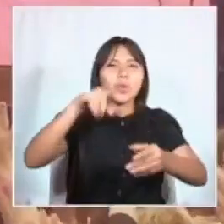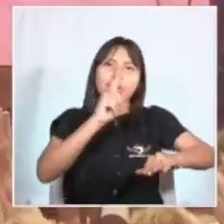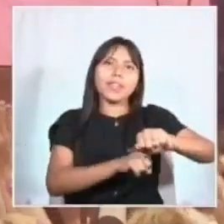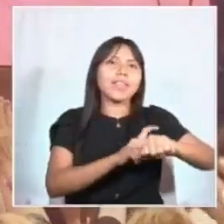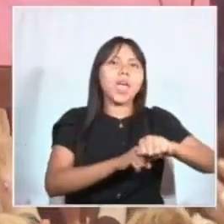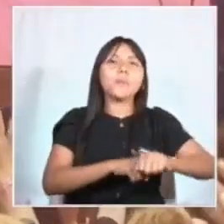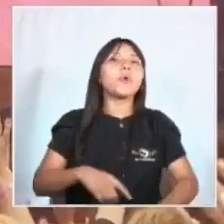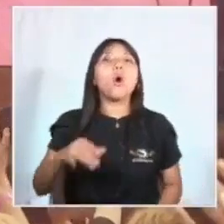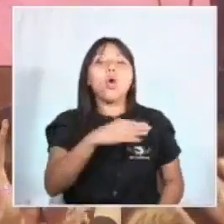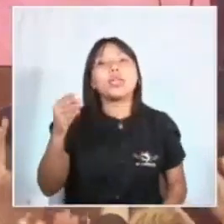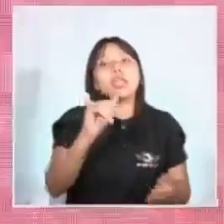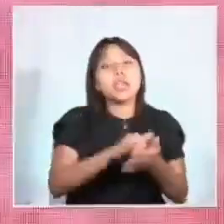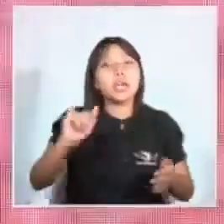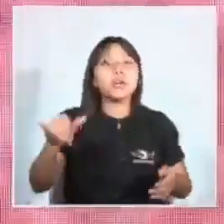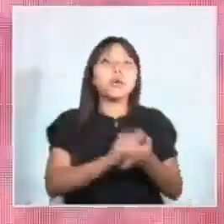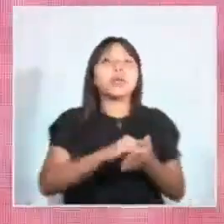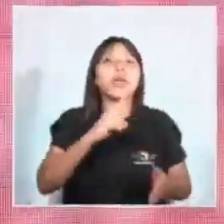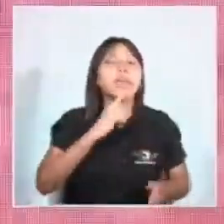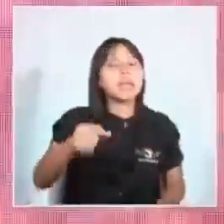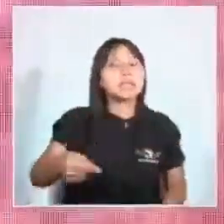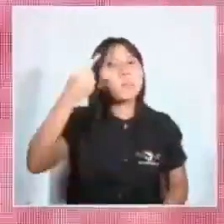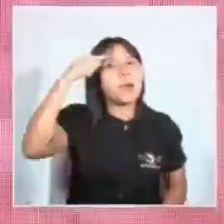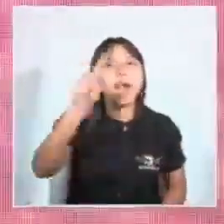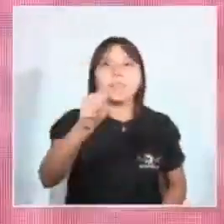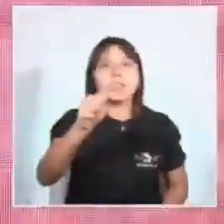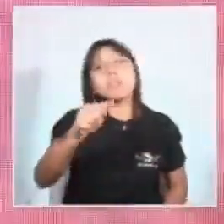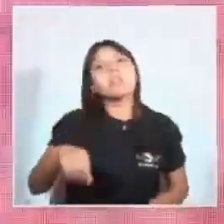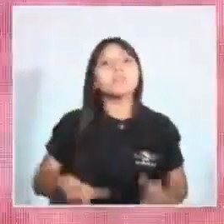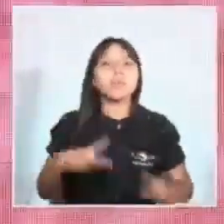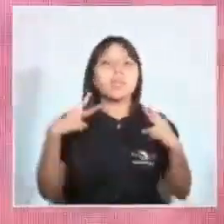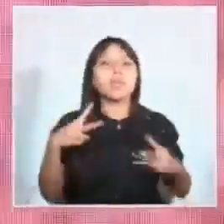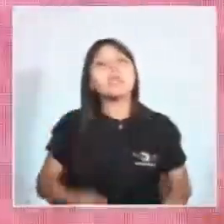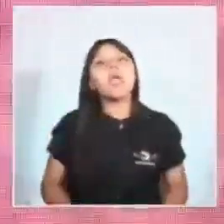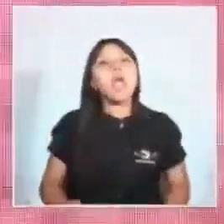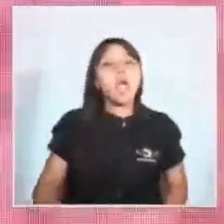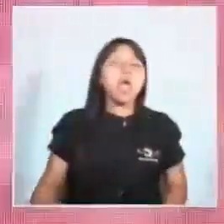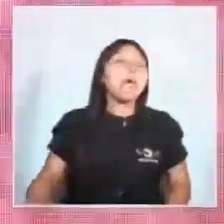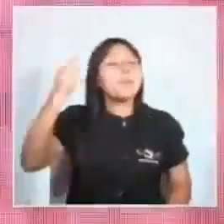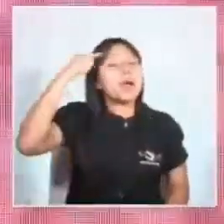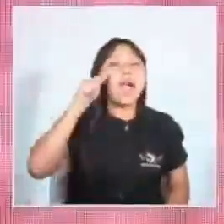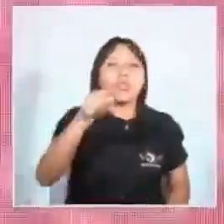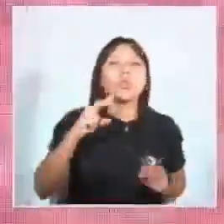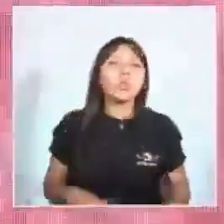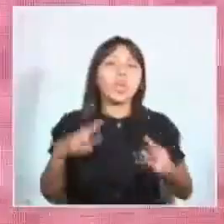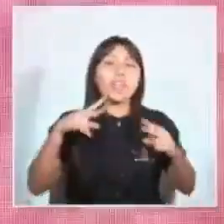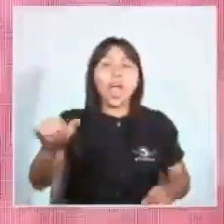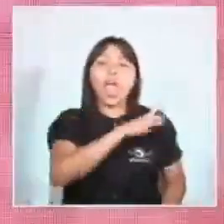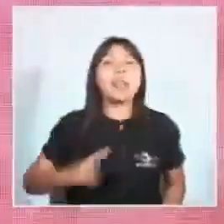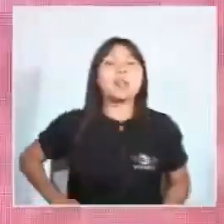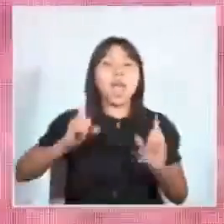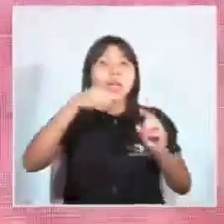tiempo, y que lo que está asignado a tu vida, lo que está asignado a tu vida, el rey